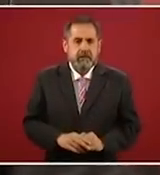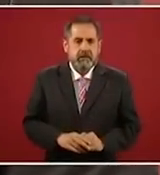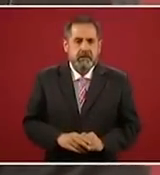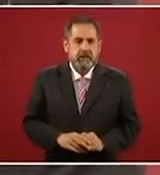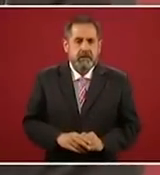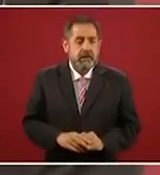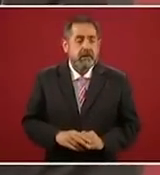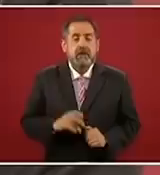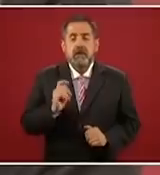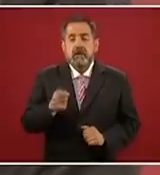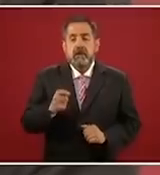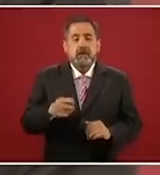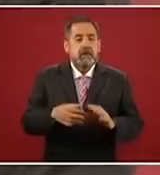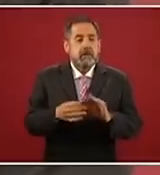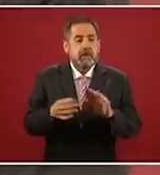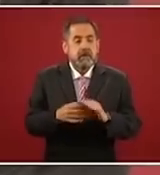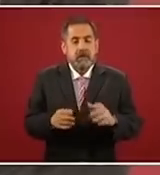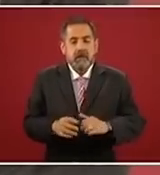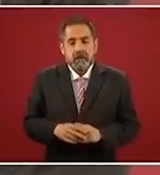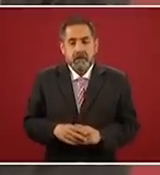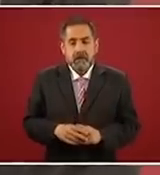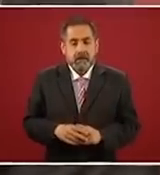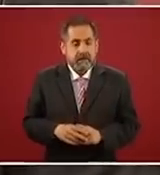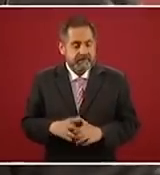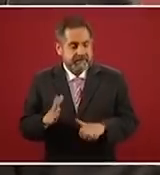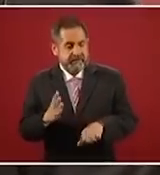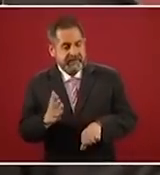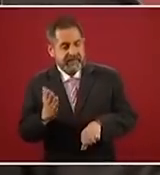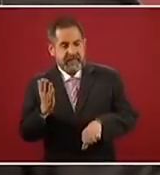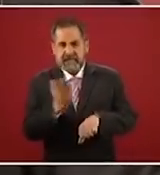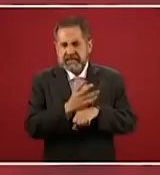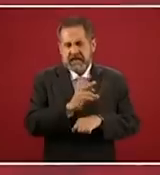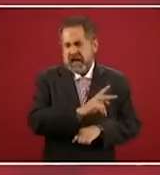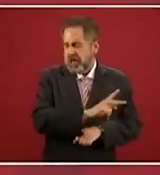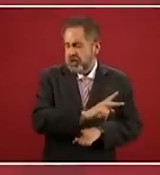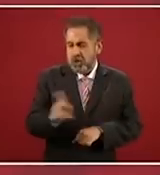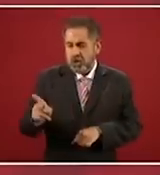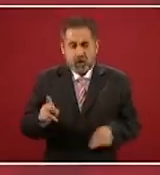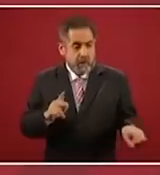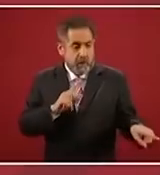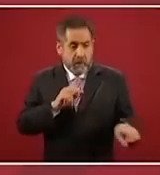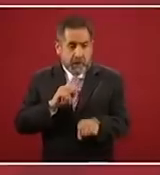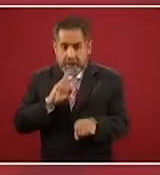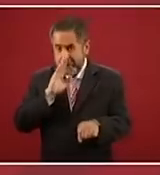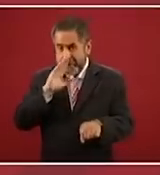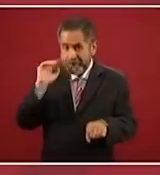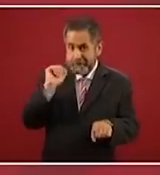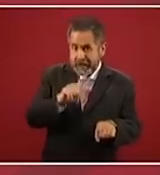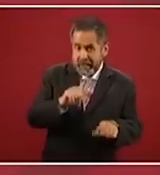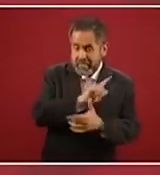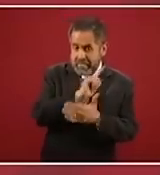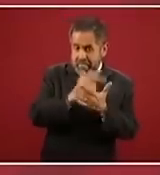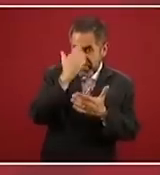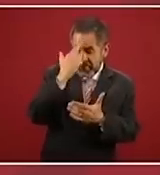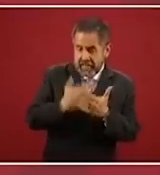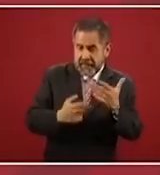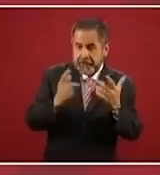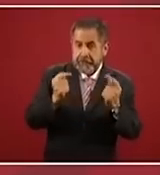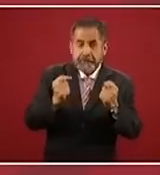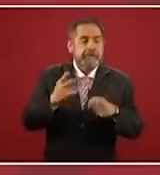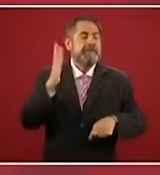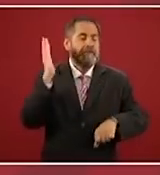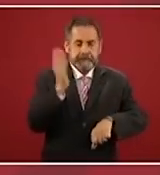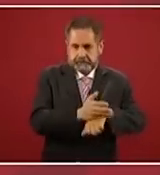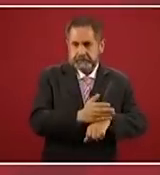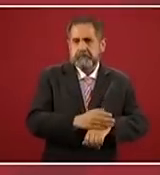Se castiga por parejo a todo el que comete un delito y lo hacen las